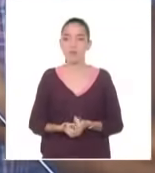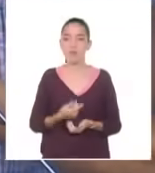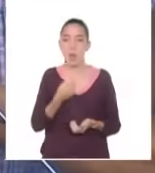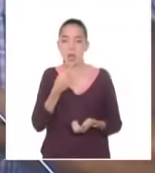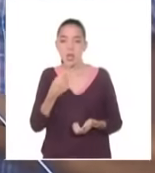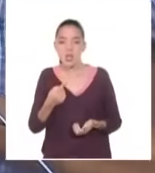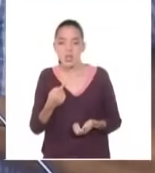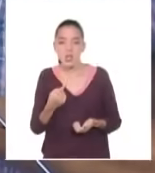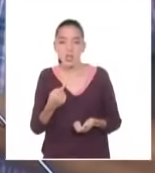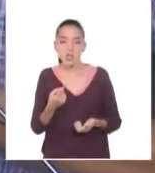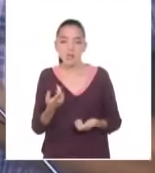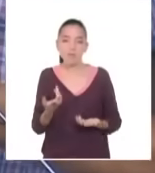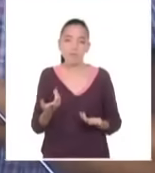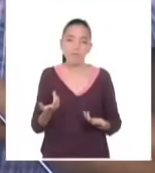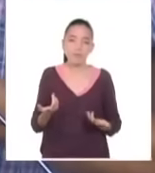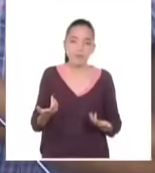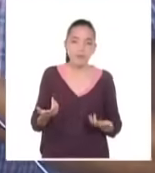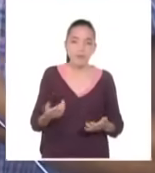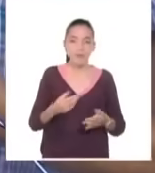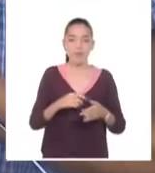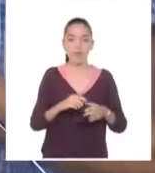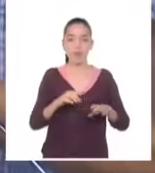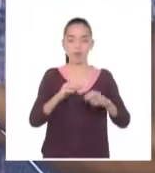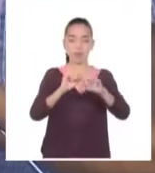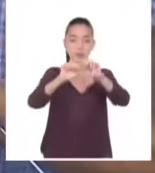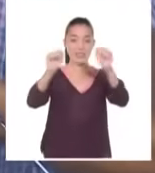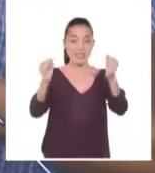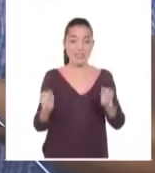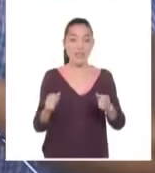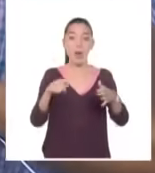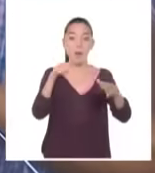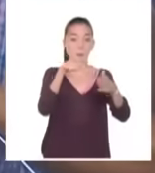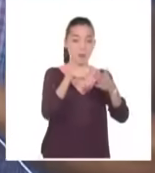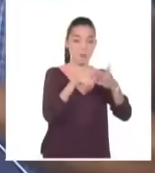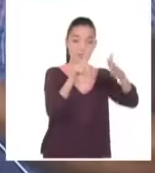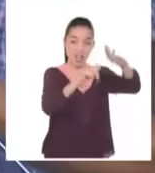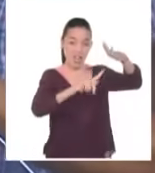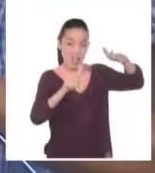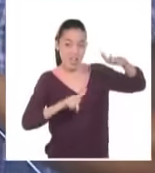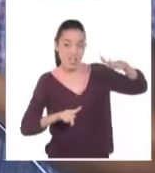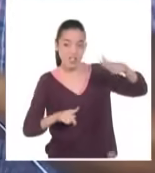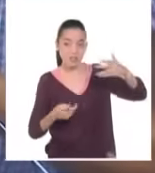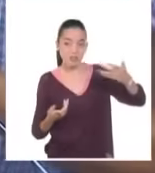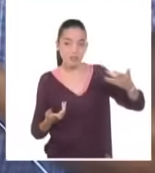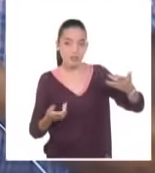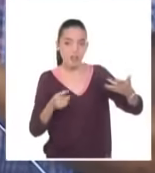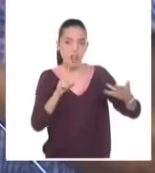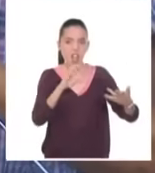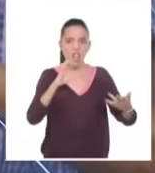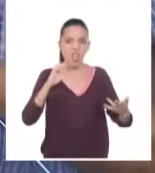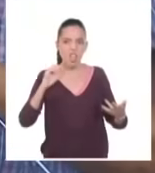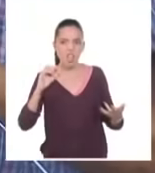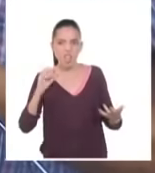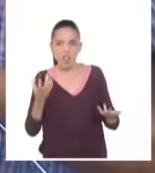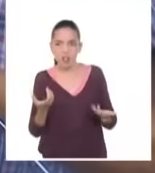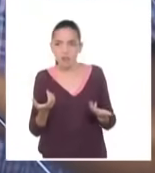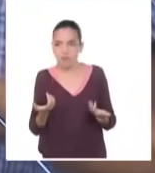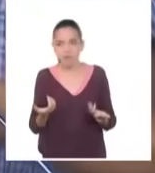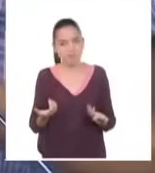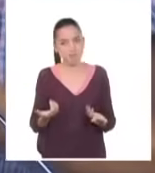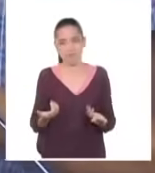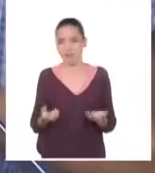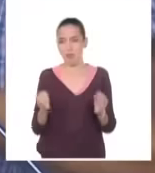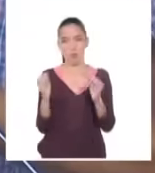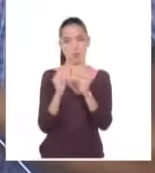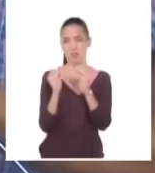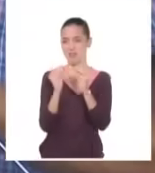generación de Cuba esté al 10%, hubiera colapsado. Como también hay un teórico diciendo que 2.000 megawatts en energía renovable es